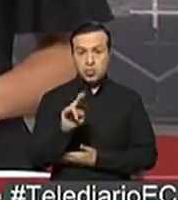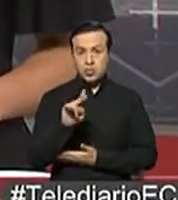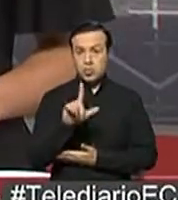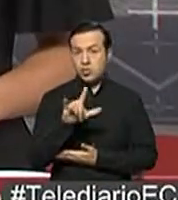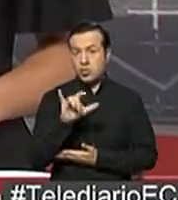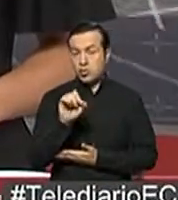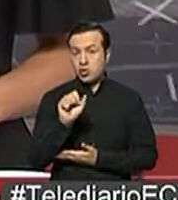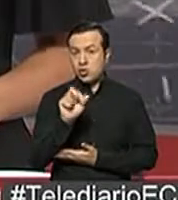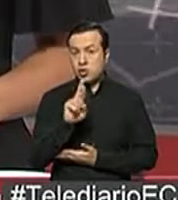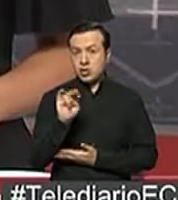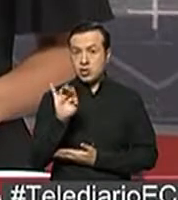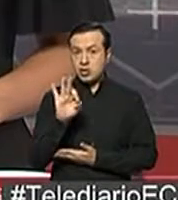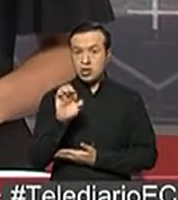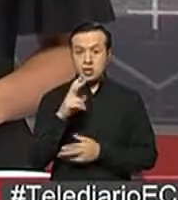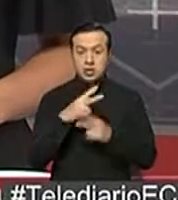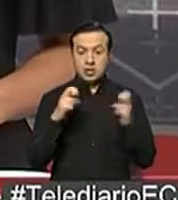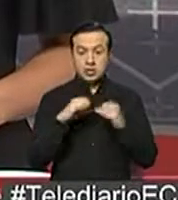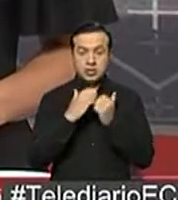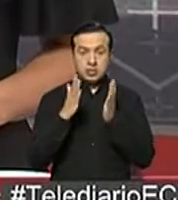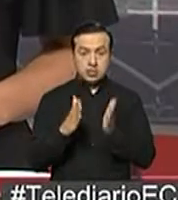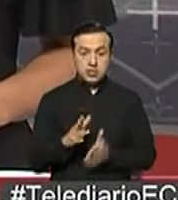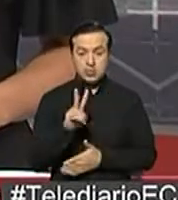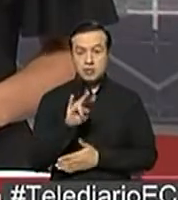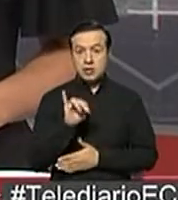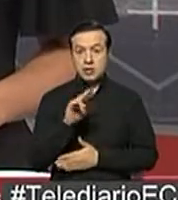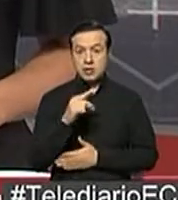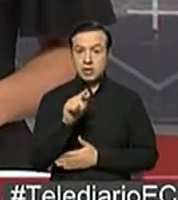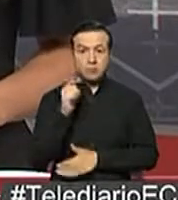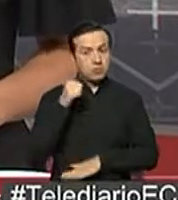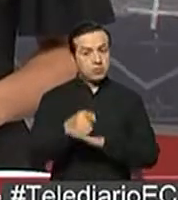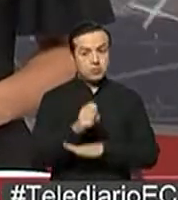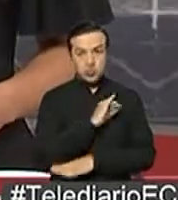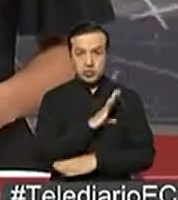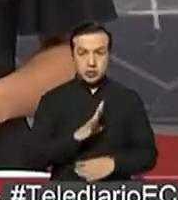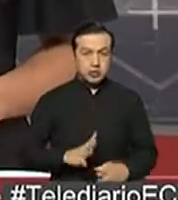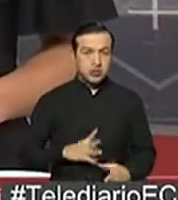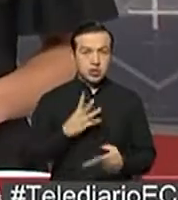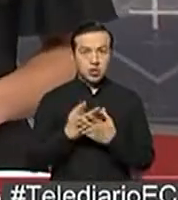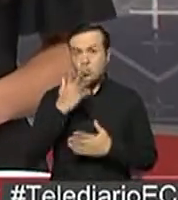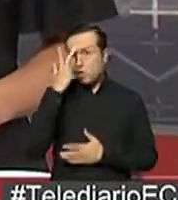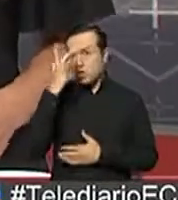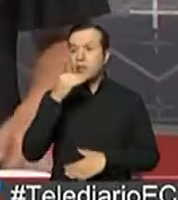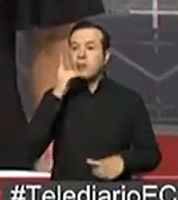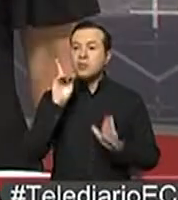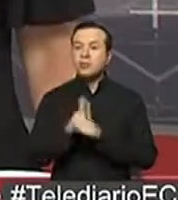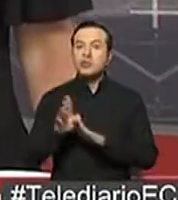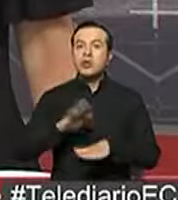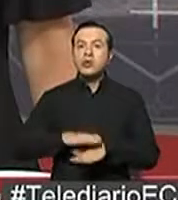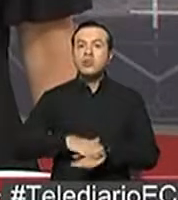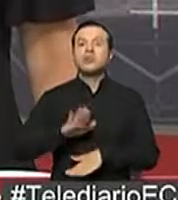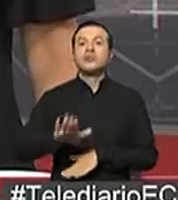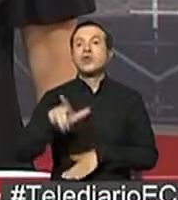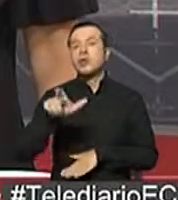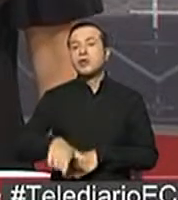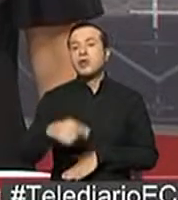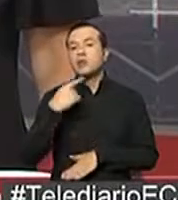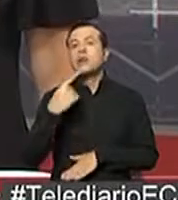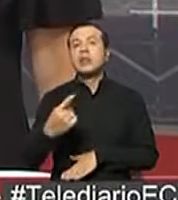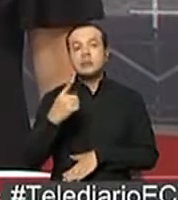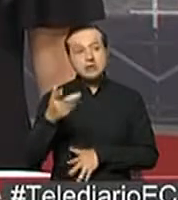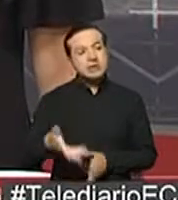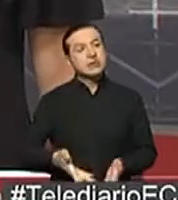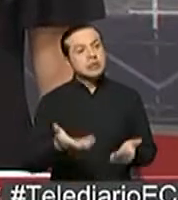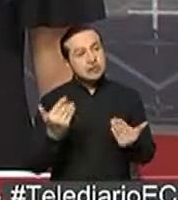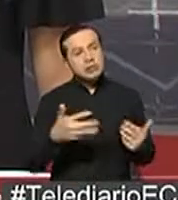prisión preventiva en contra del exasambleísta Virgilio Hernández, a quien se lo acusó por impulsar las acciones violentas durante las protestas del mes de